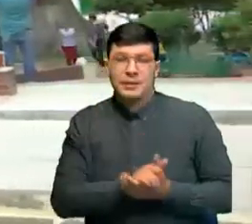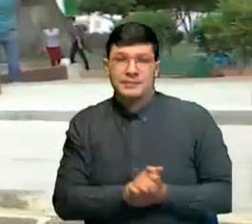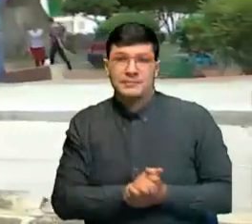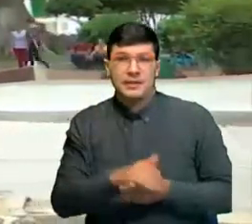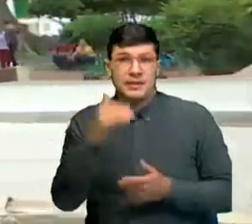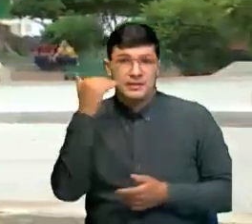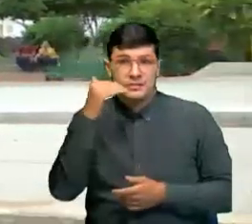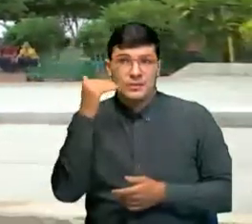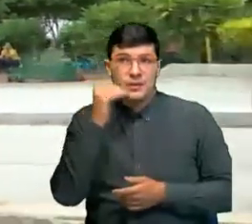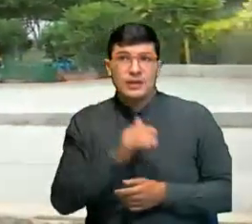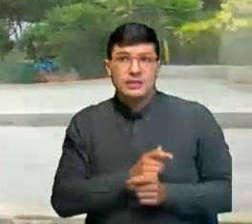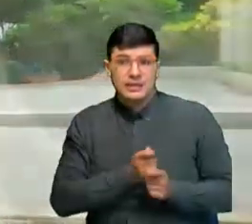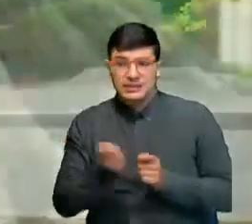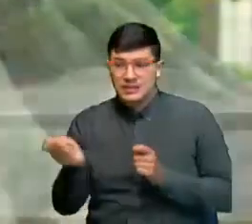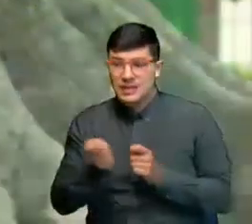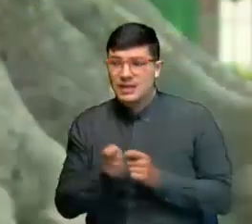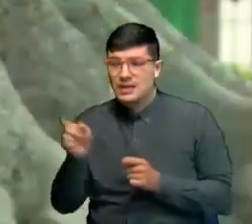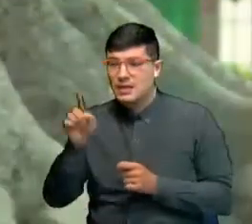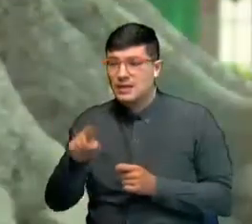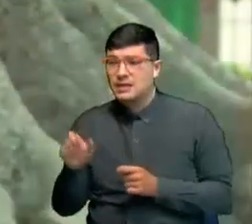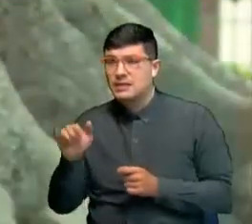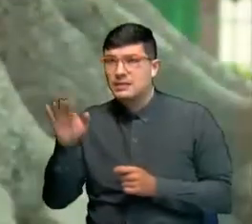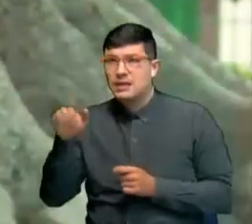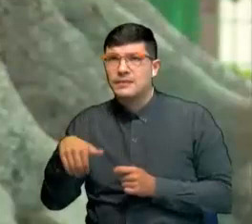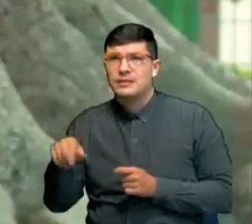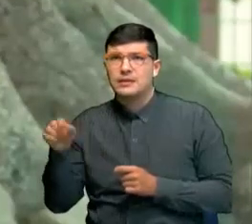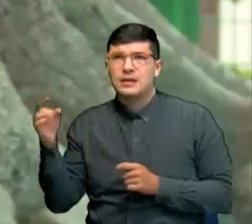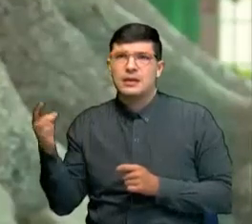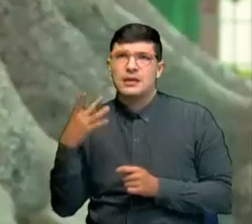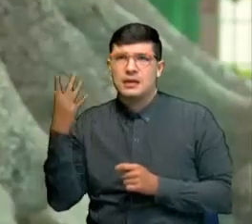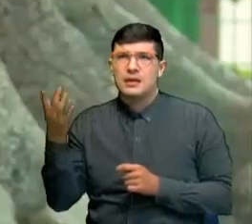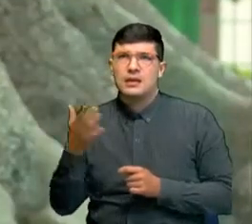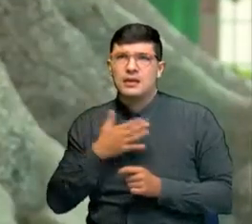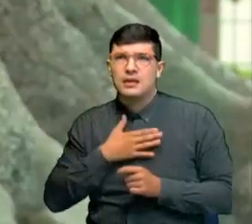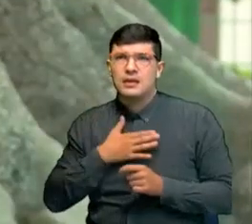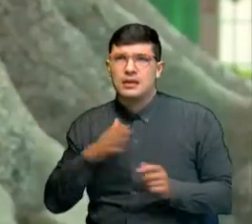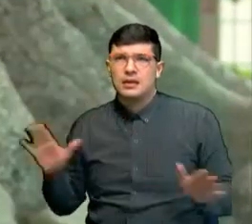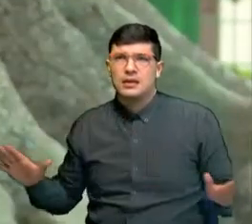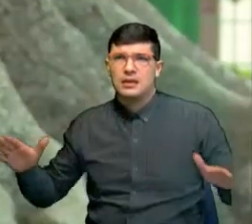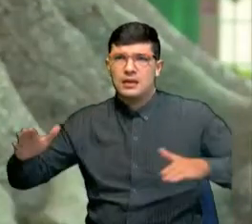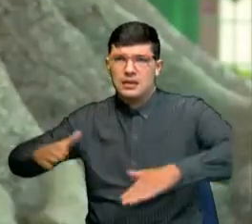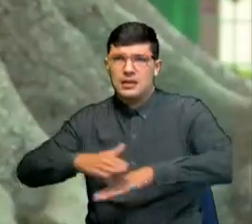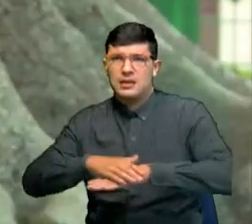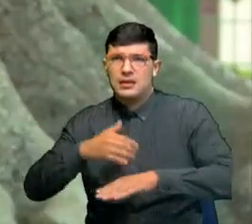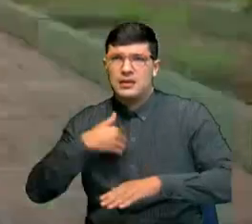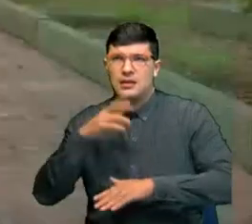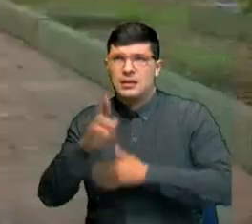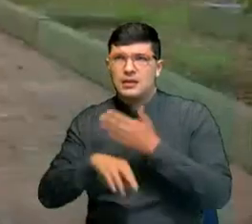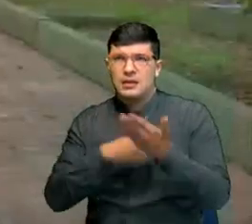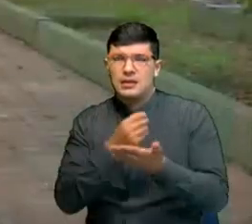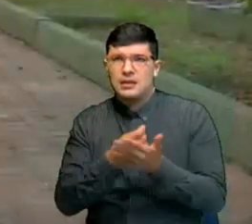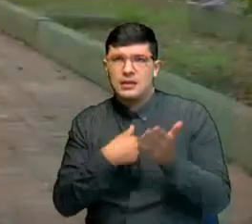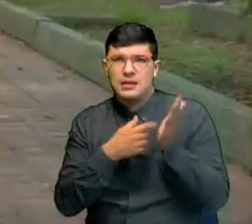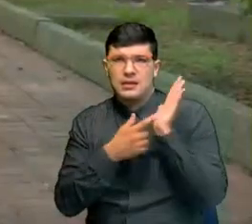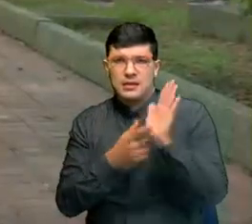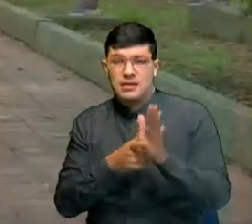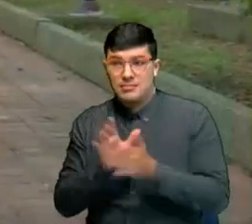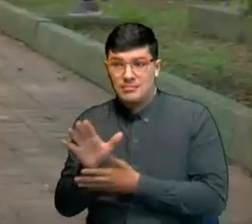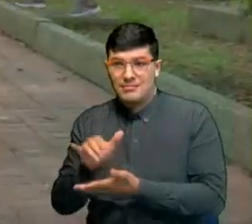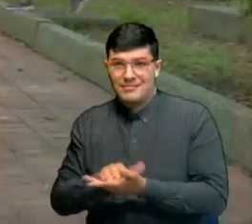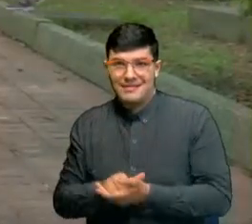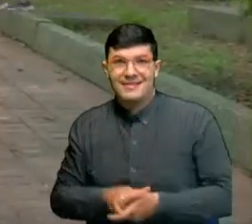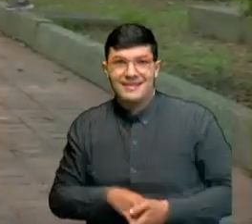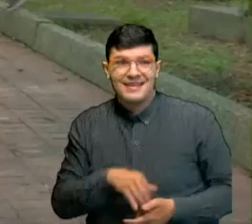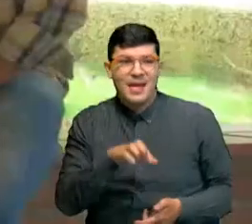estamos propensas a quedar embarazadas. Yo abracé el árbol y ahora les presento acá el resultado de abrazar el árbol. Palmar y sus